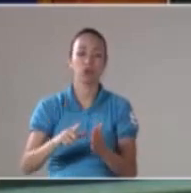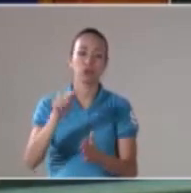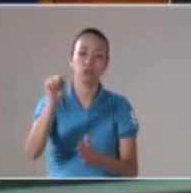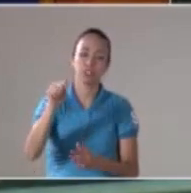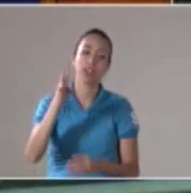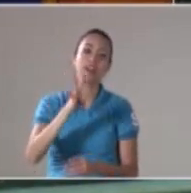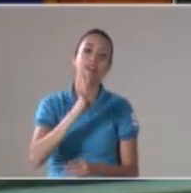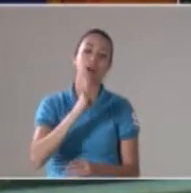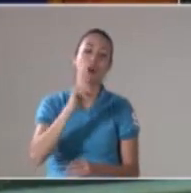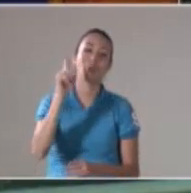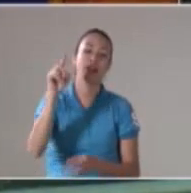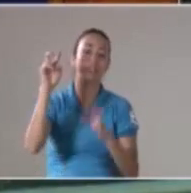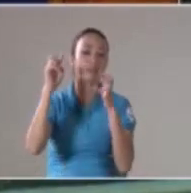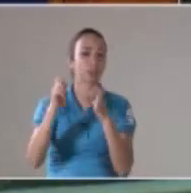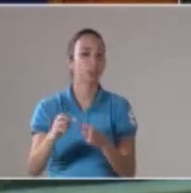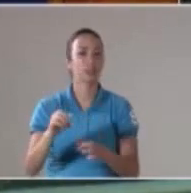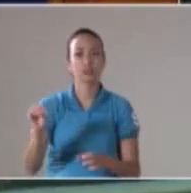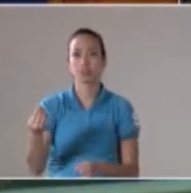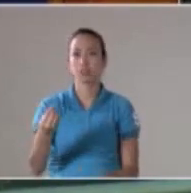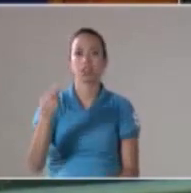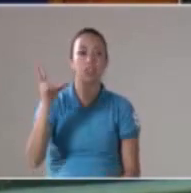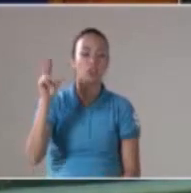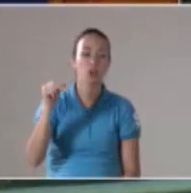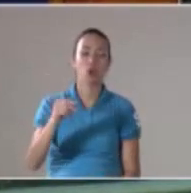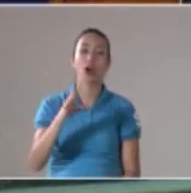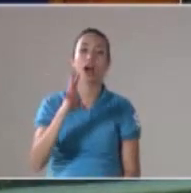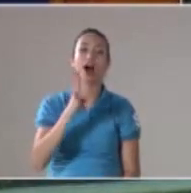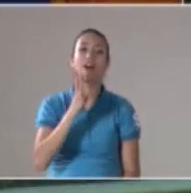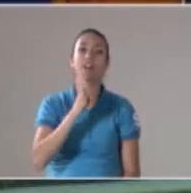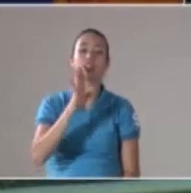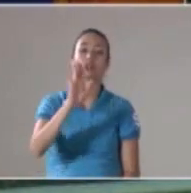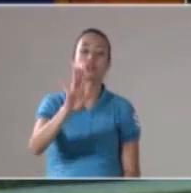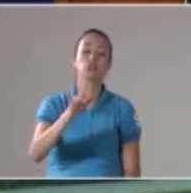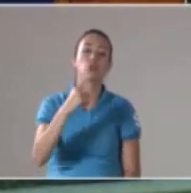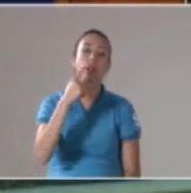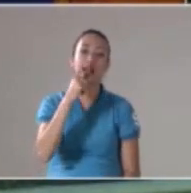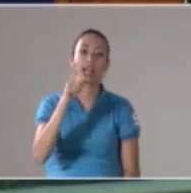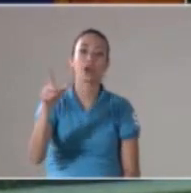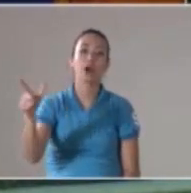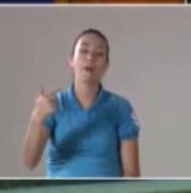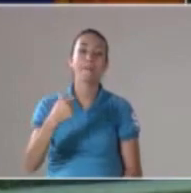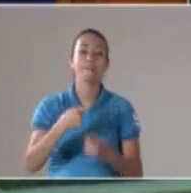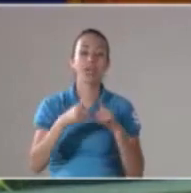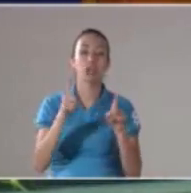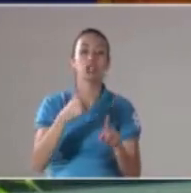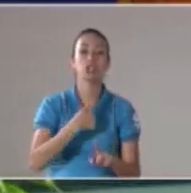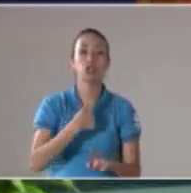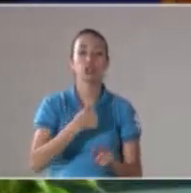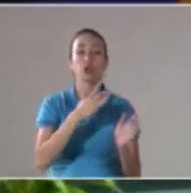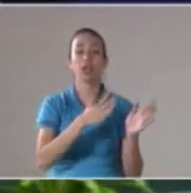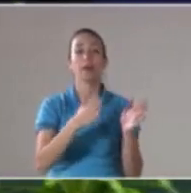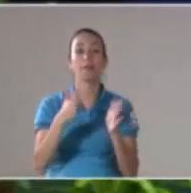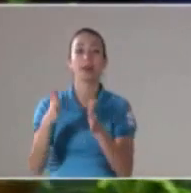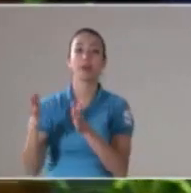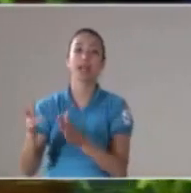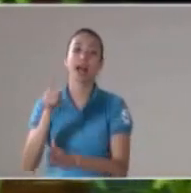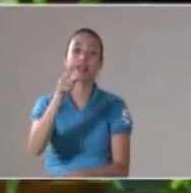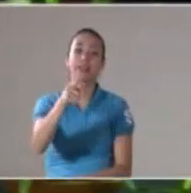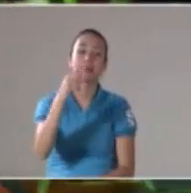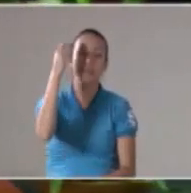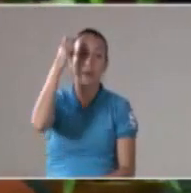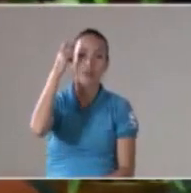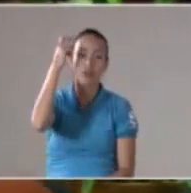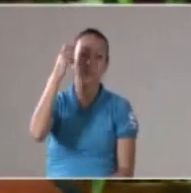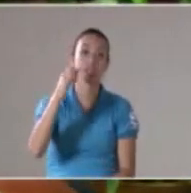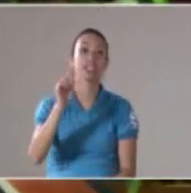hablar a unas personas que ni siquiera habla su idioma, pero yo te voy a equipar. Y